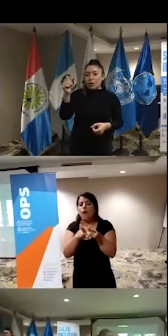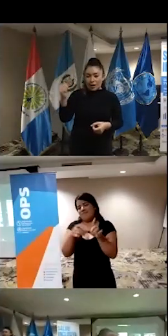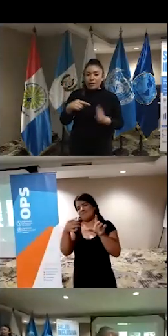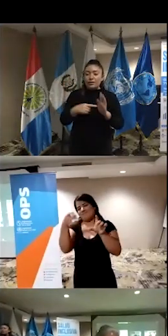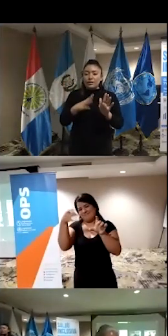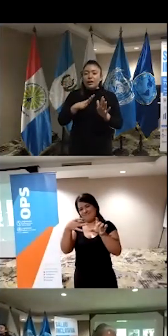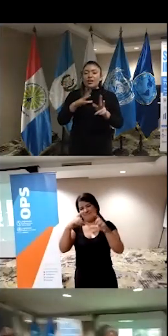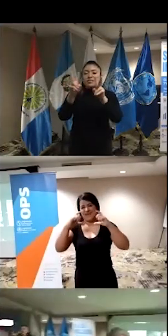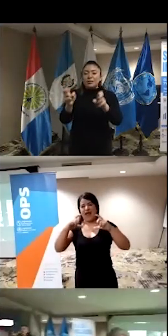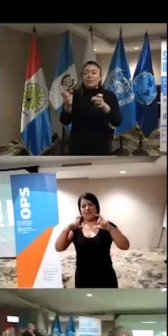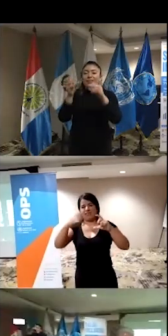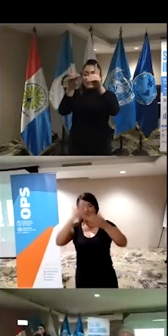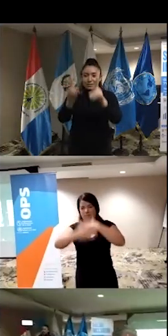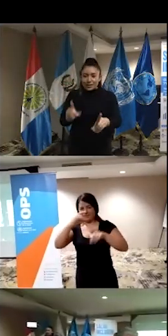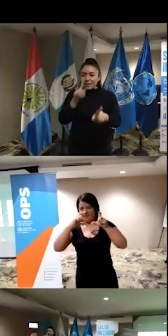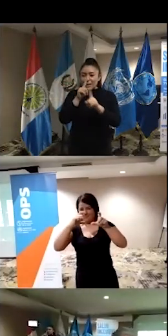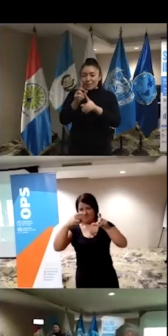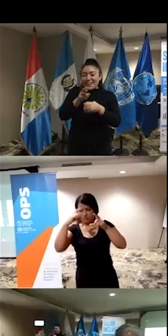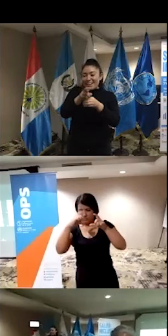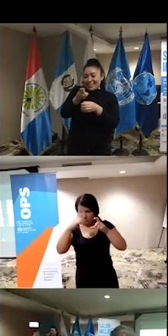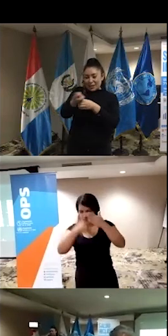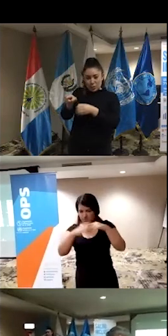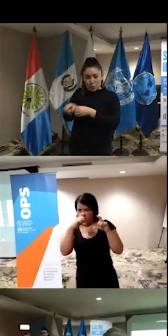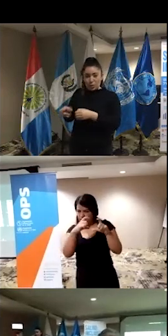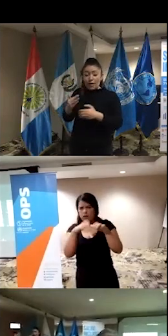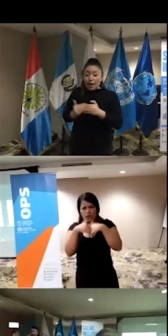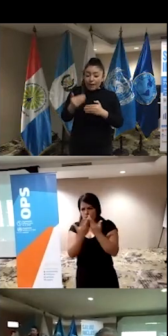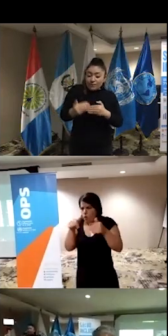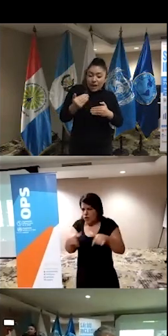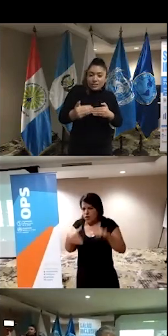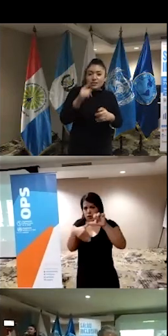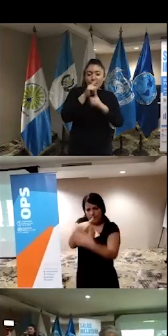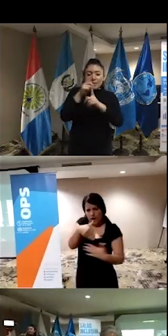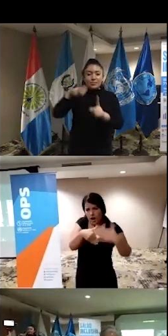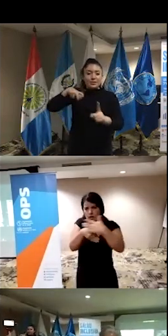de la Discapacidad en la región, avances y desafíos.